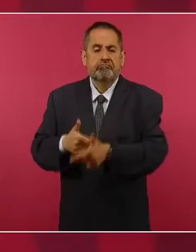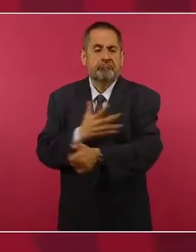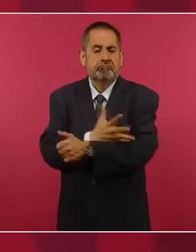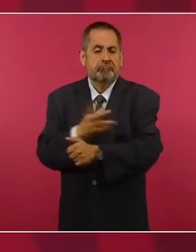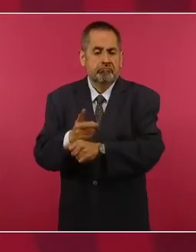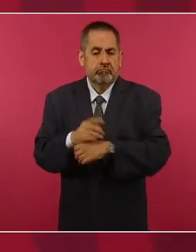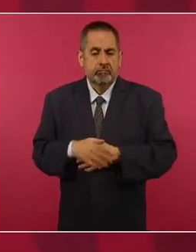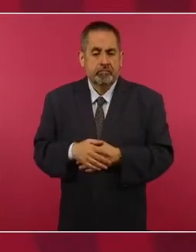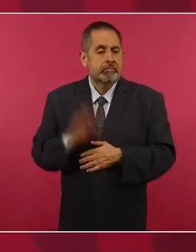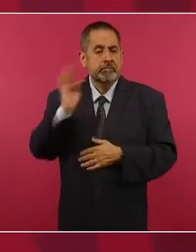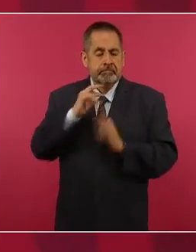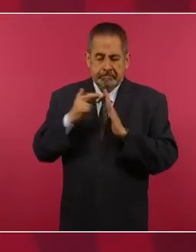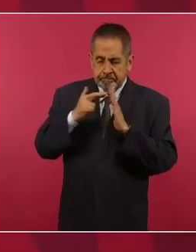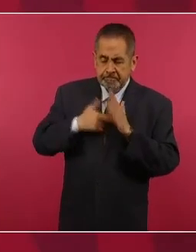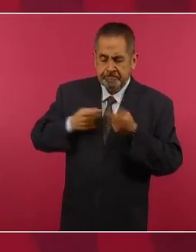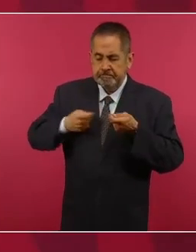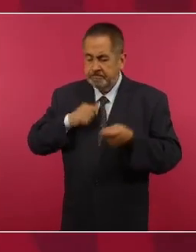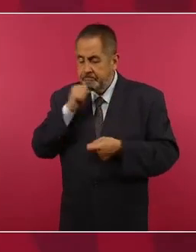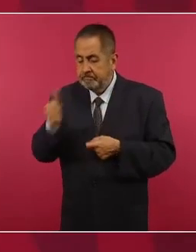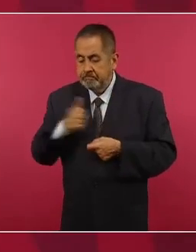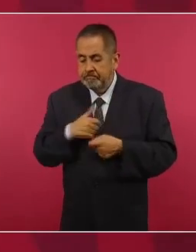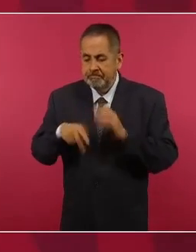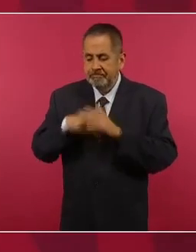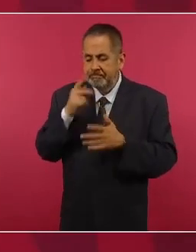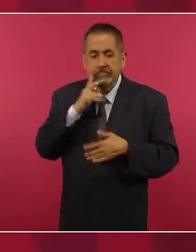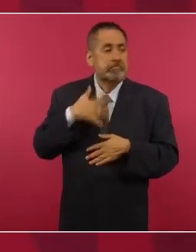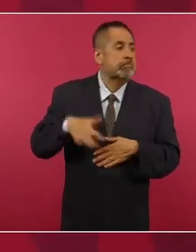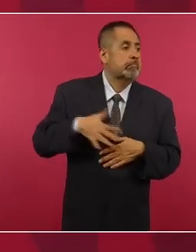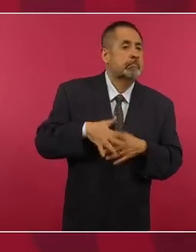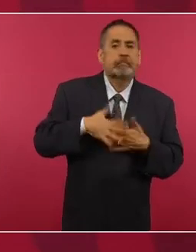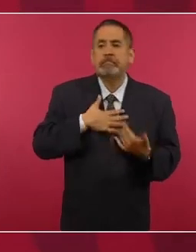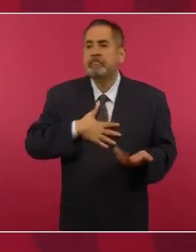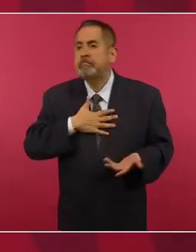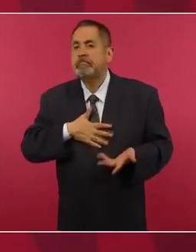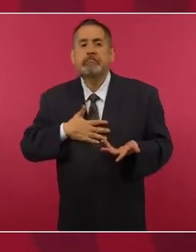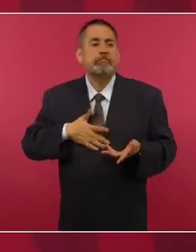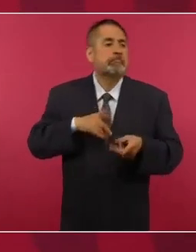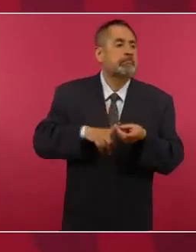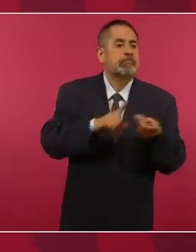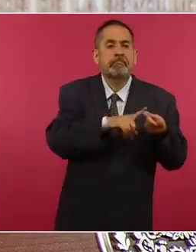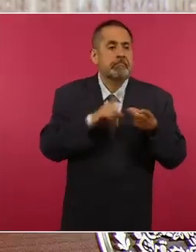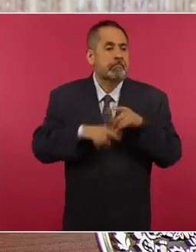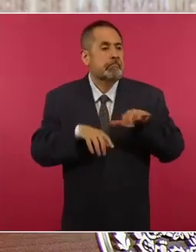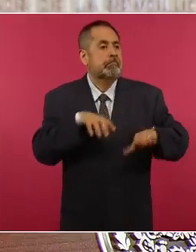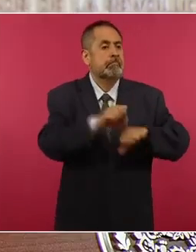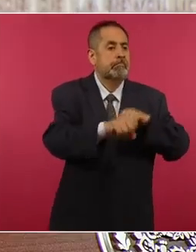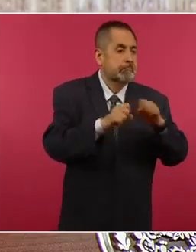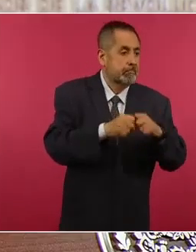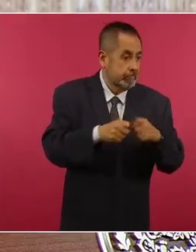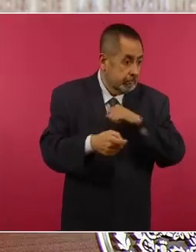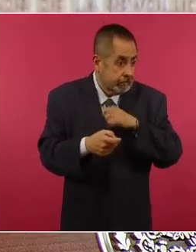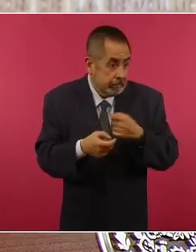Si no hay principios, no hay ideales, si es la búsqueda del poder por el poder,